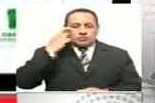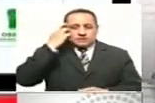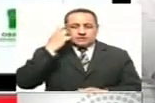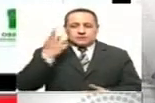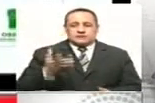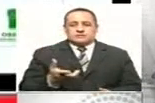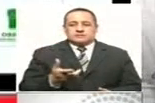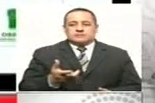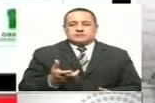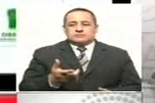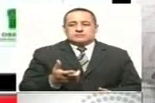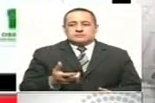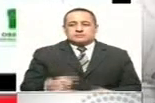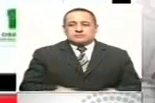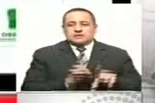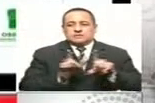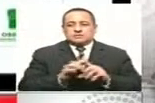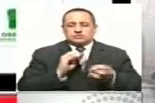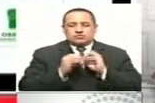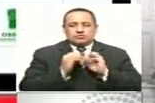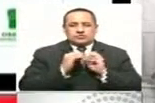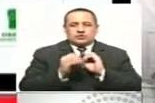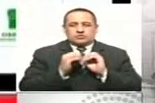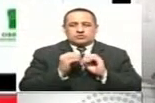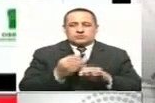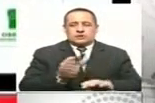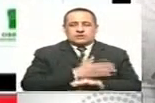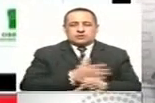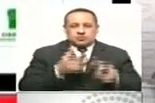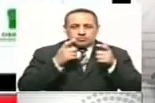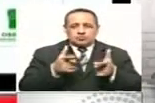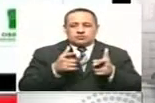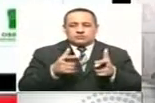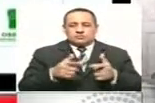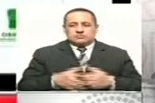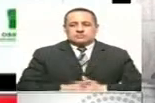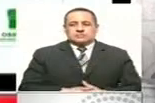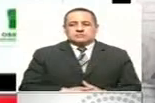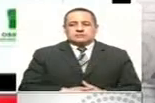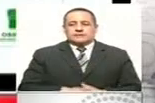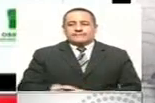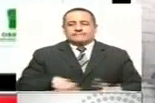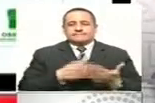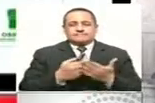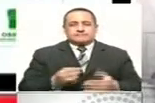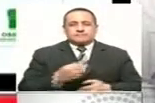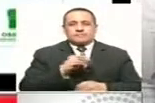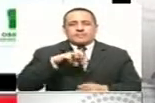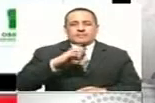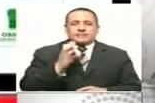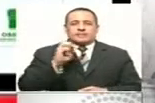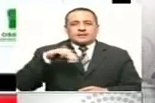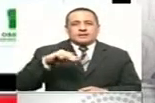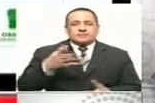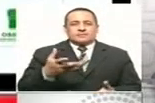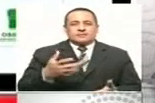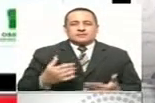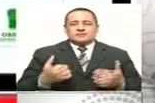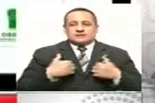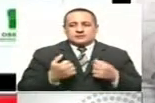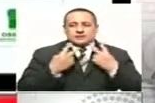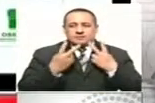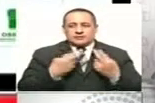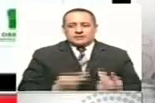¿no? Regulación y supervisión. Y entonces, PCM en realidad tiene, es